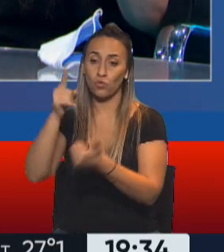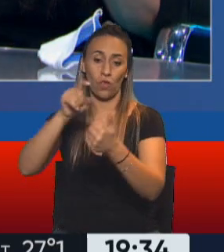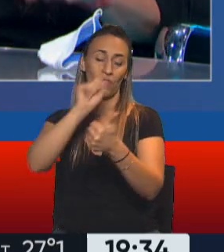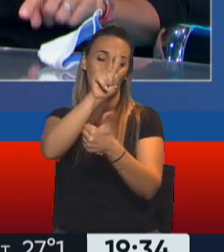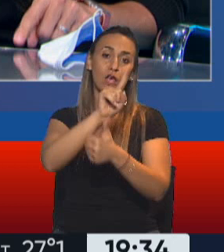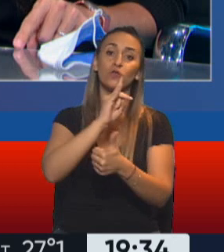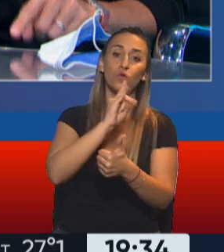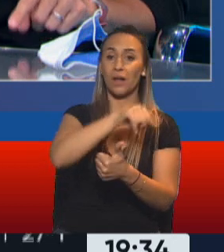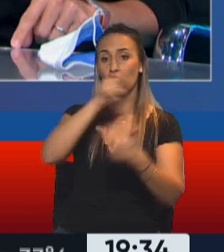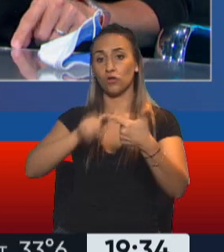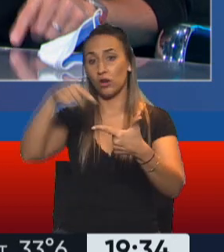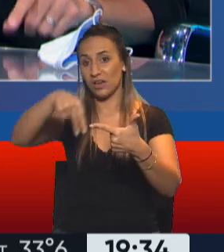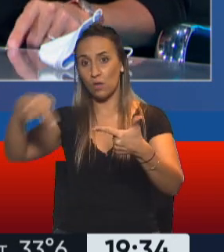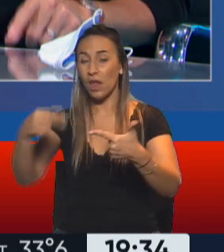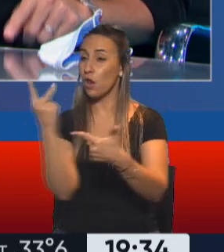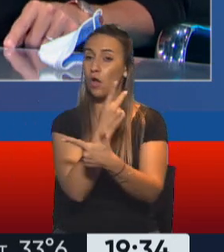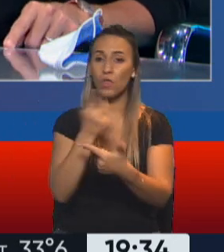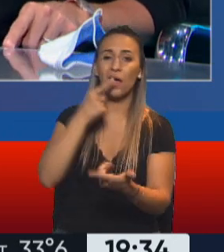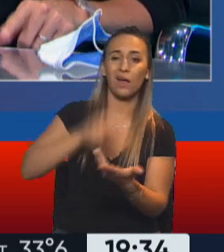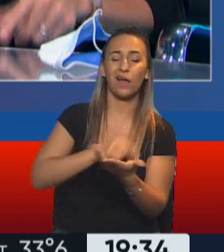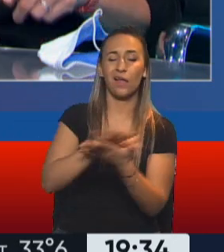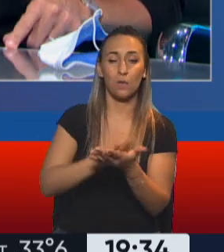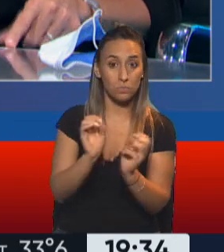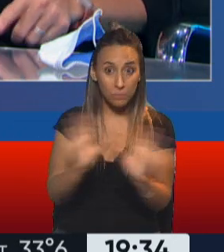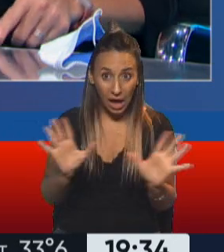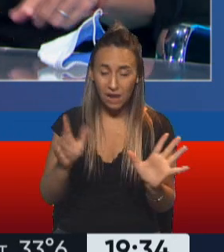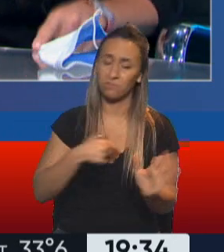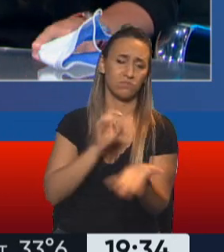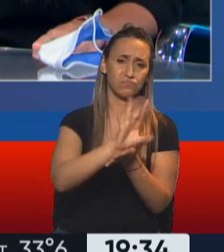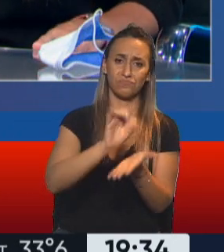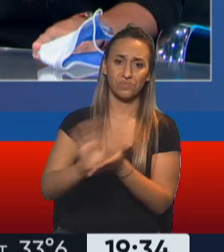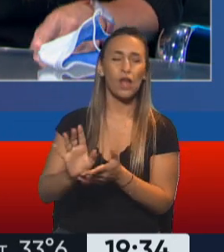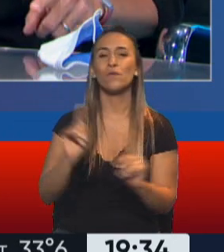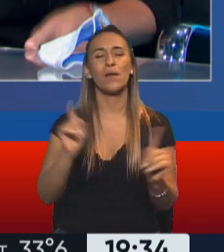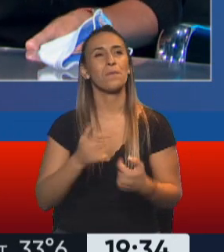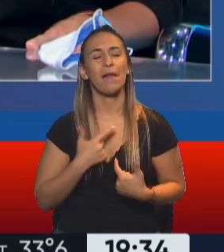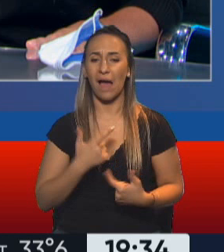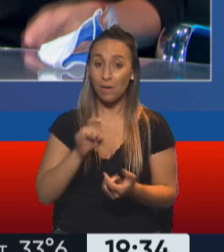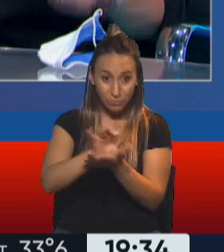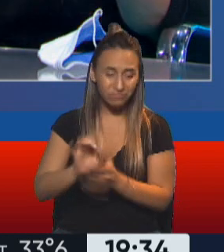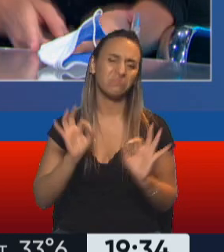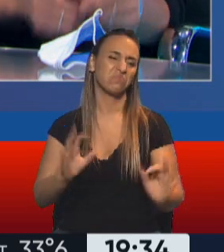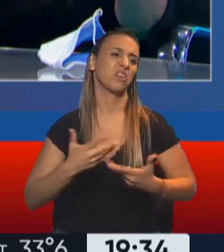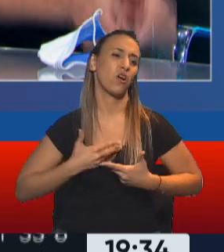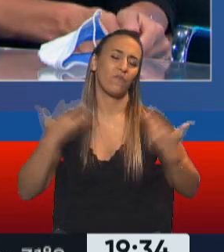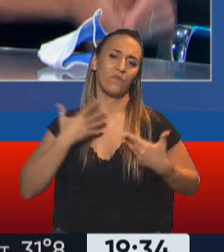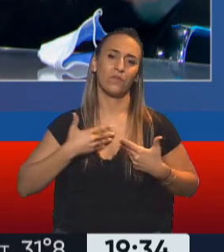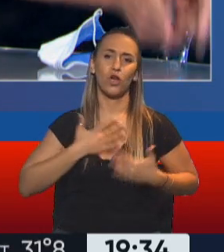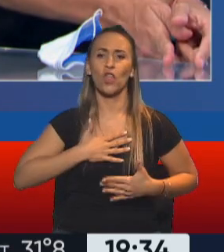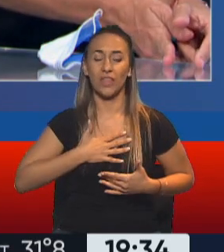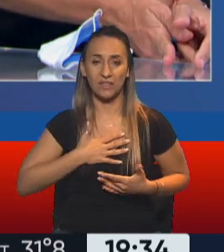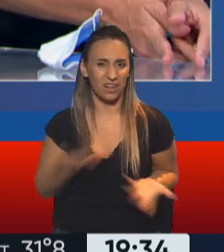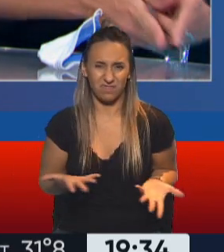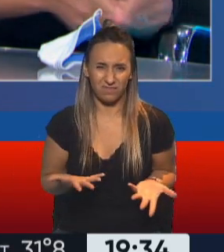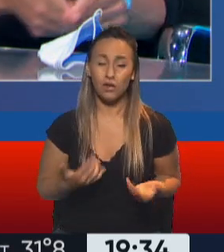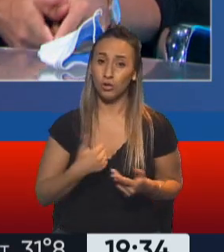2 malas intervenciones. No es que eso a nosotras nos pone contentas, nadie podría decir eso, ¿no? Contentas nos pondría que las intervenciones sean buenas y que